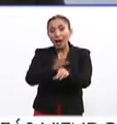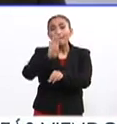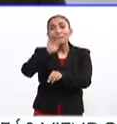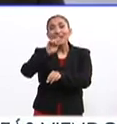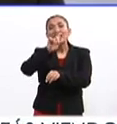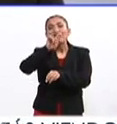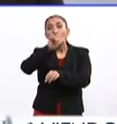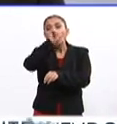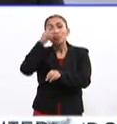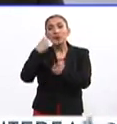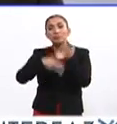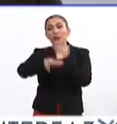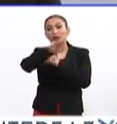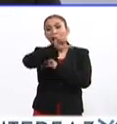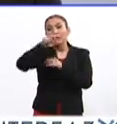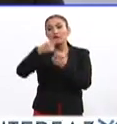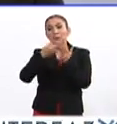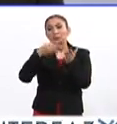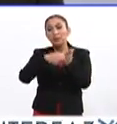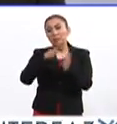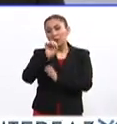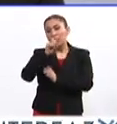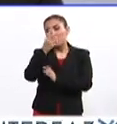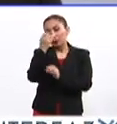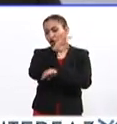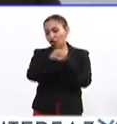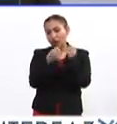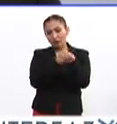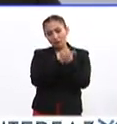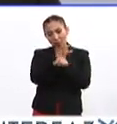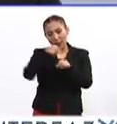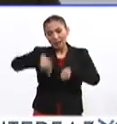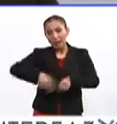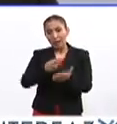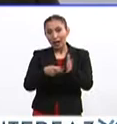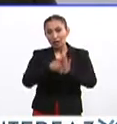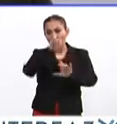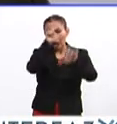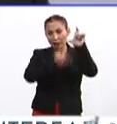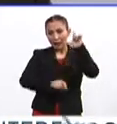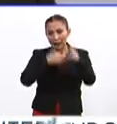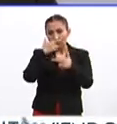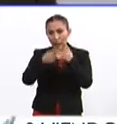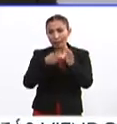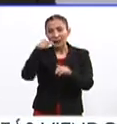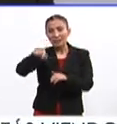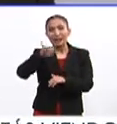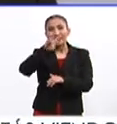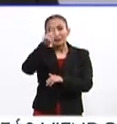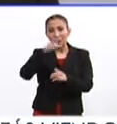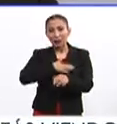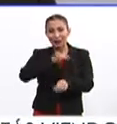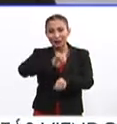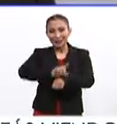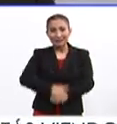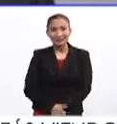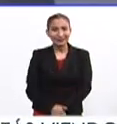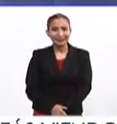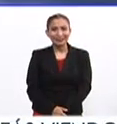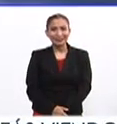Benito Juárez 2018-2024. Esta es toda la información que les tengo desde el Palacio Nacional. Regreso con ustedes al estudio. Muy buenos